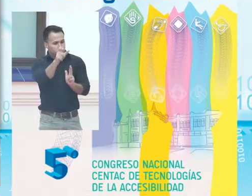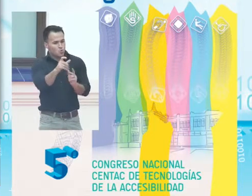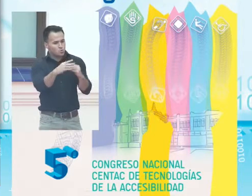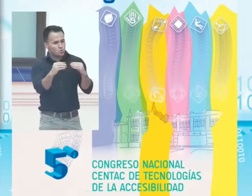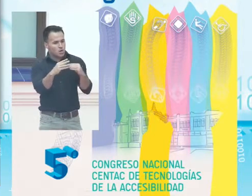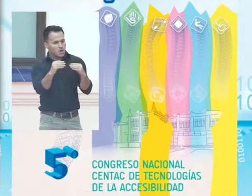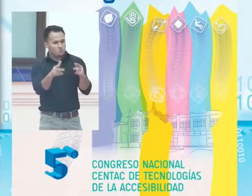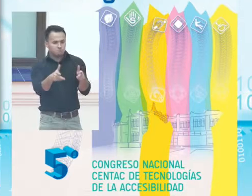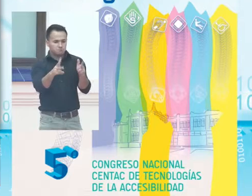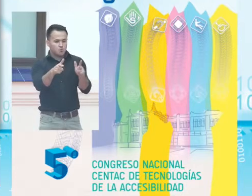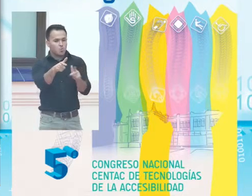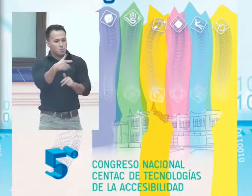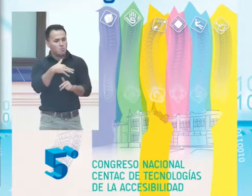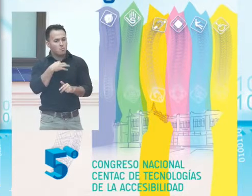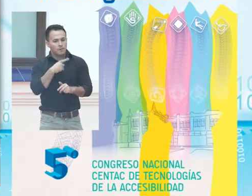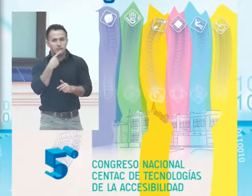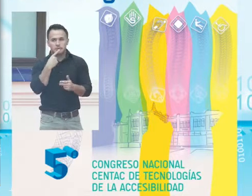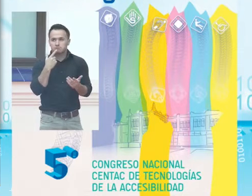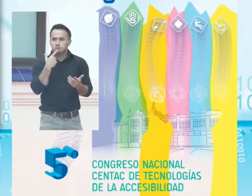usuario a decir, oye,